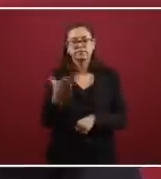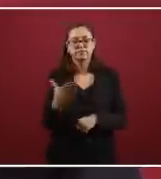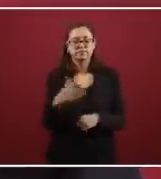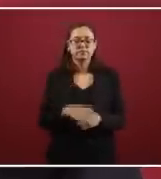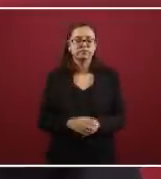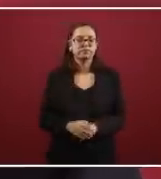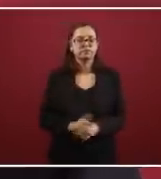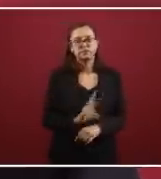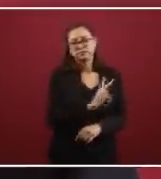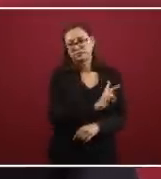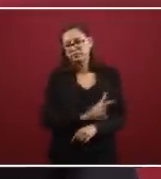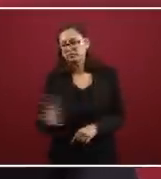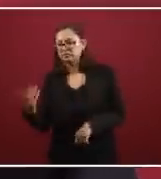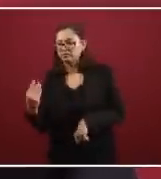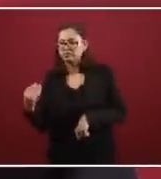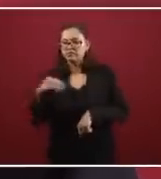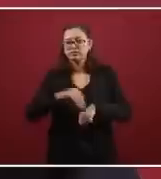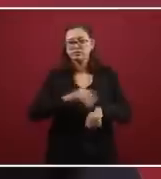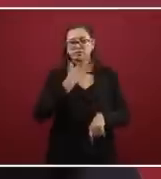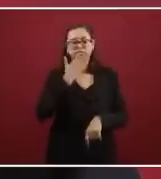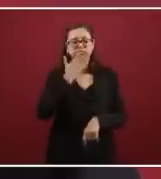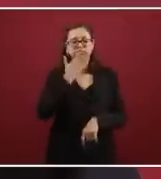todos a portarnos bien.